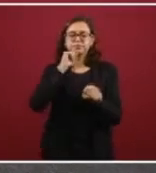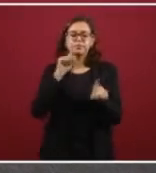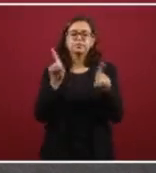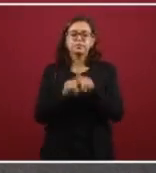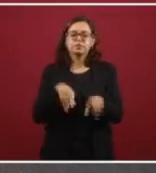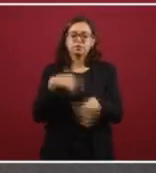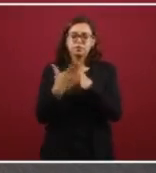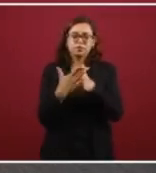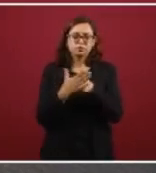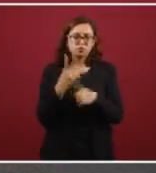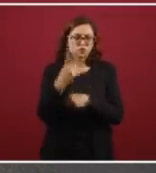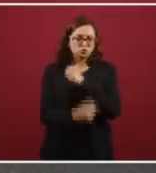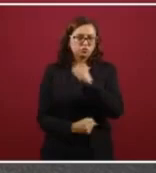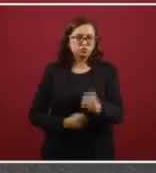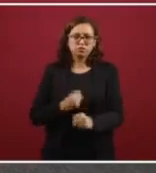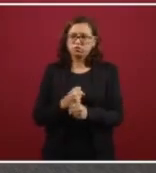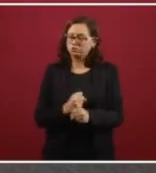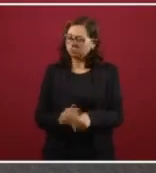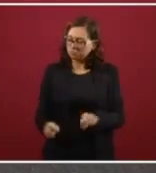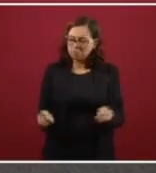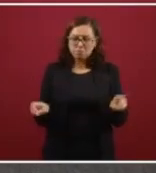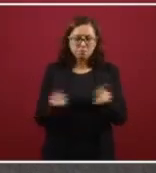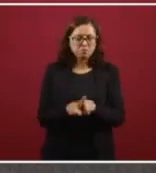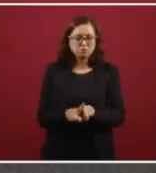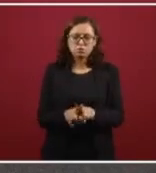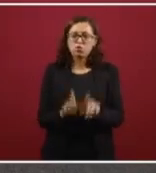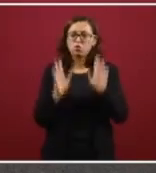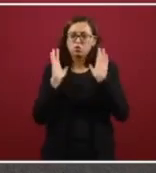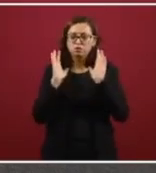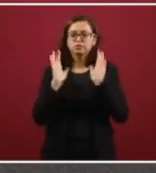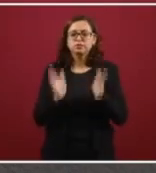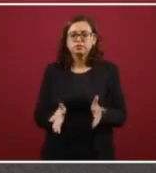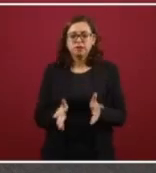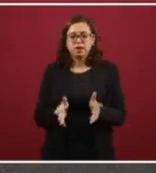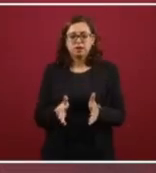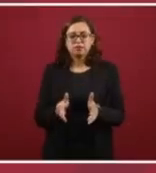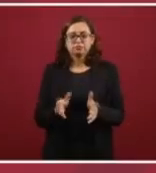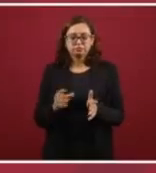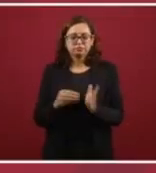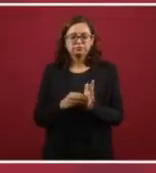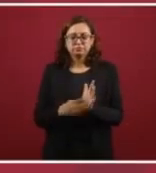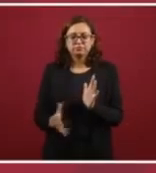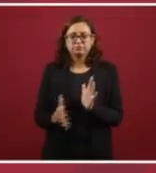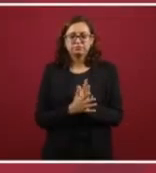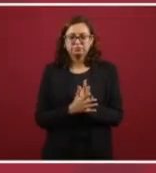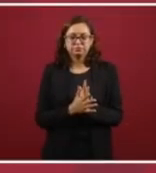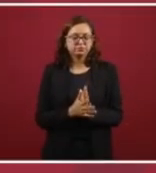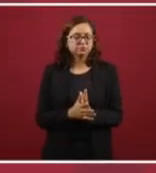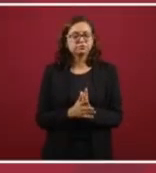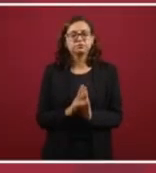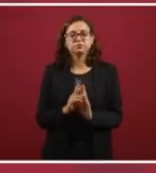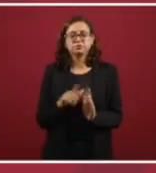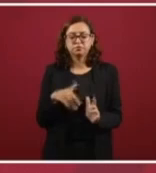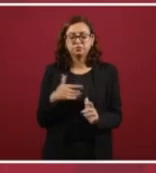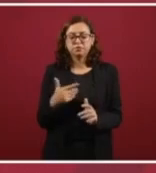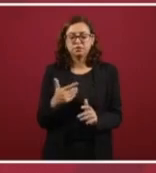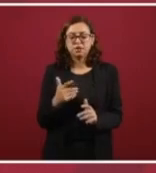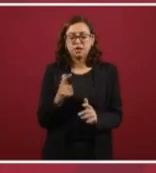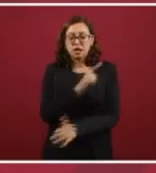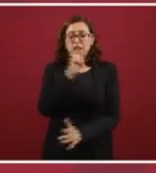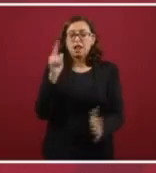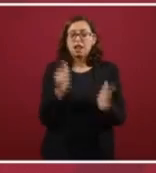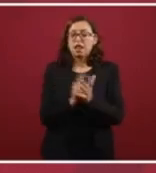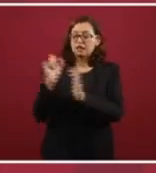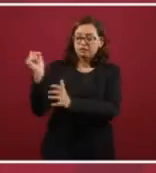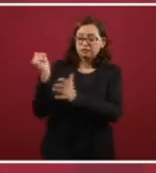nuevos para 2020. Eso ya se está contemplando en el proyecto de ley de